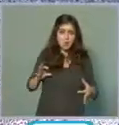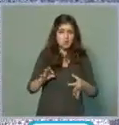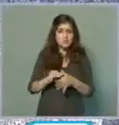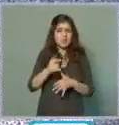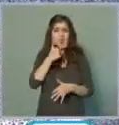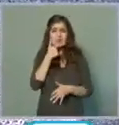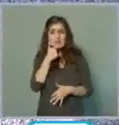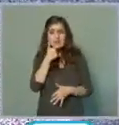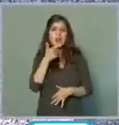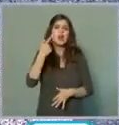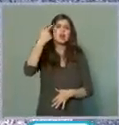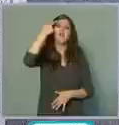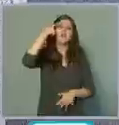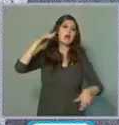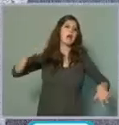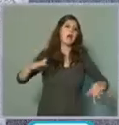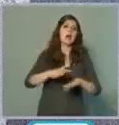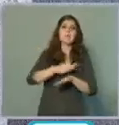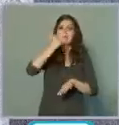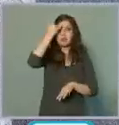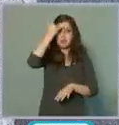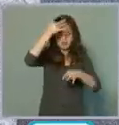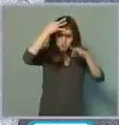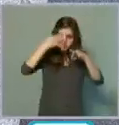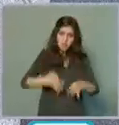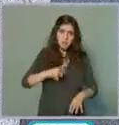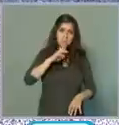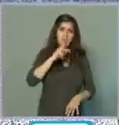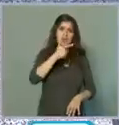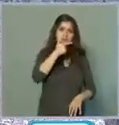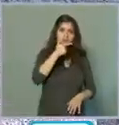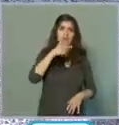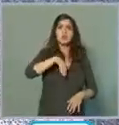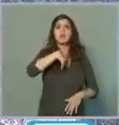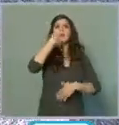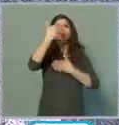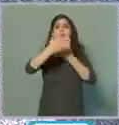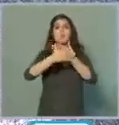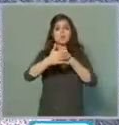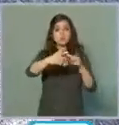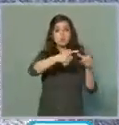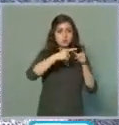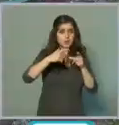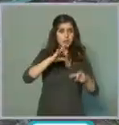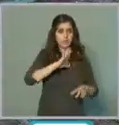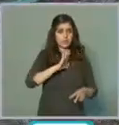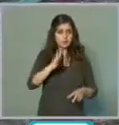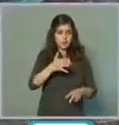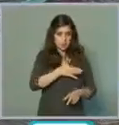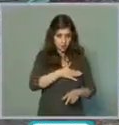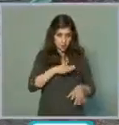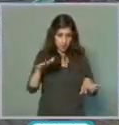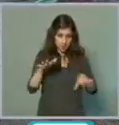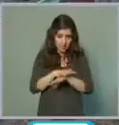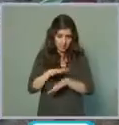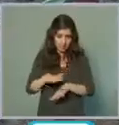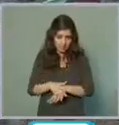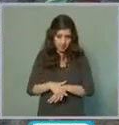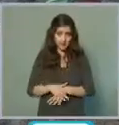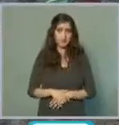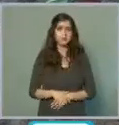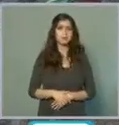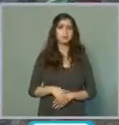vamos a enfocarlo. Entonces en esta ocasión decidí hacerlo en inglés y el que viene será en español. Es Oye, una decisión y el práctica, concepto, veo que es